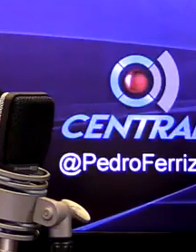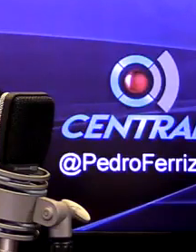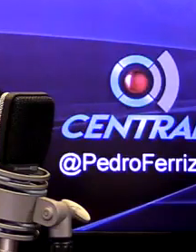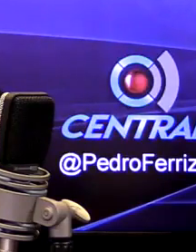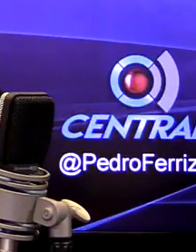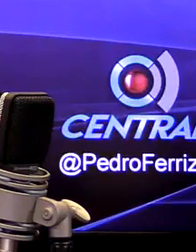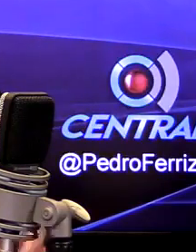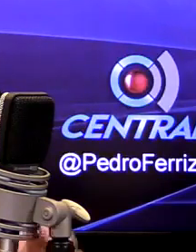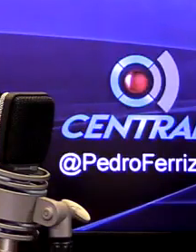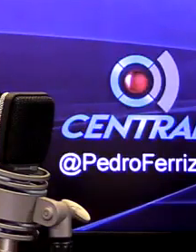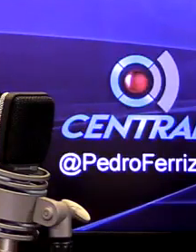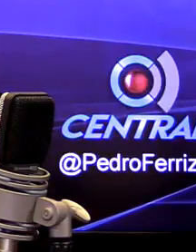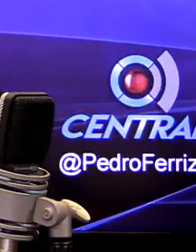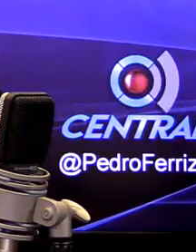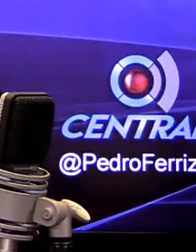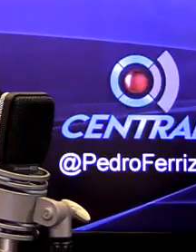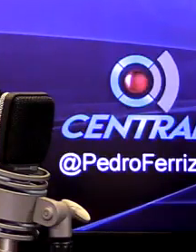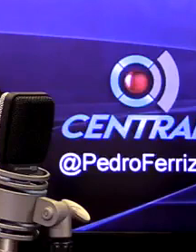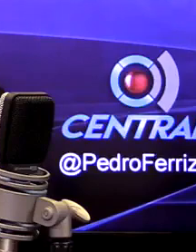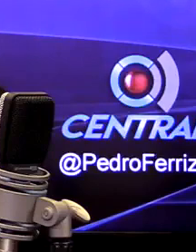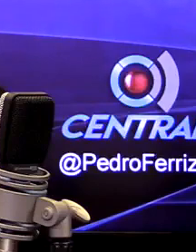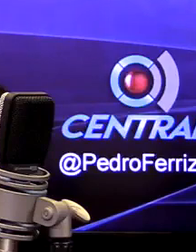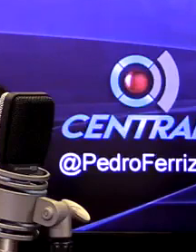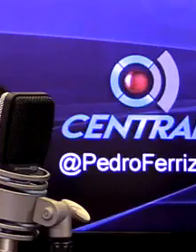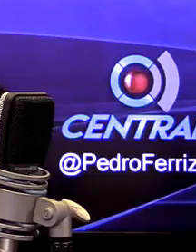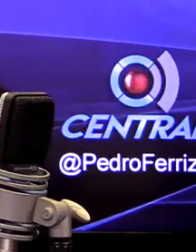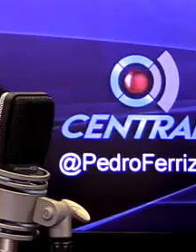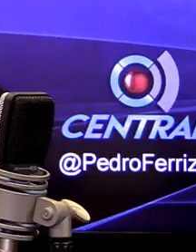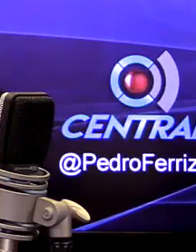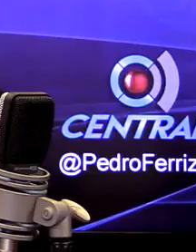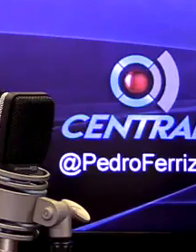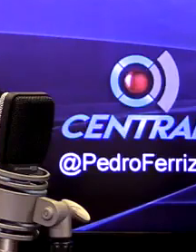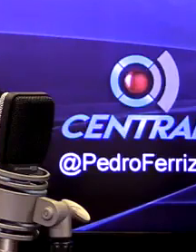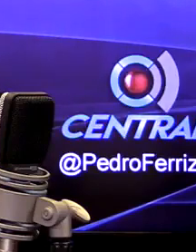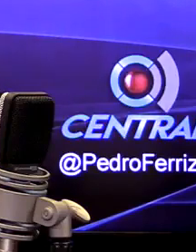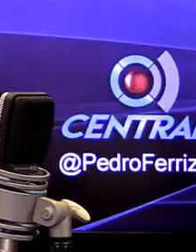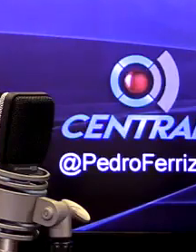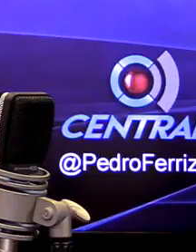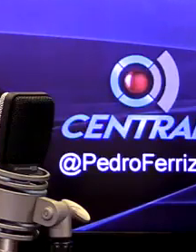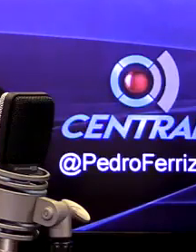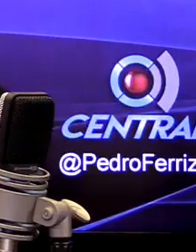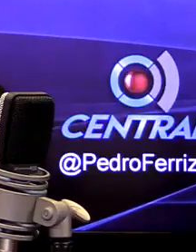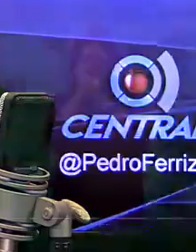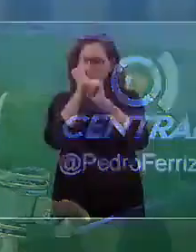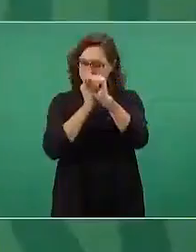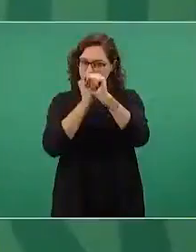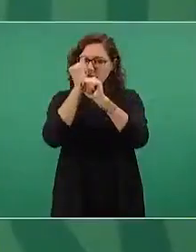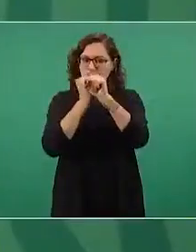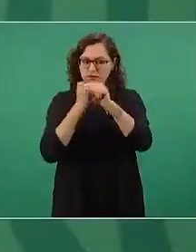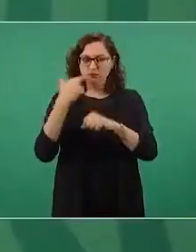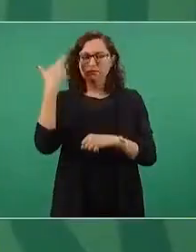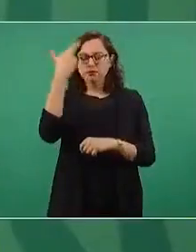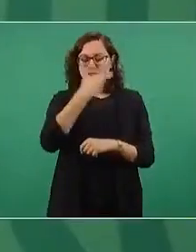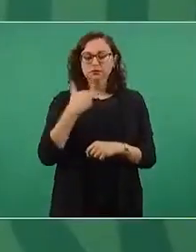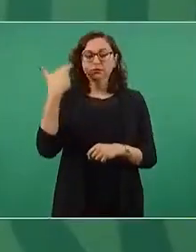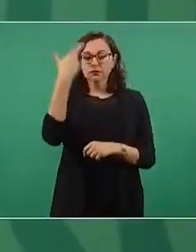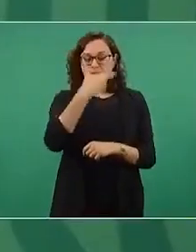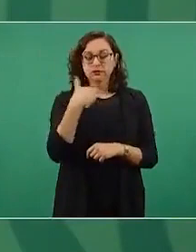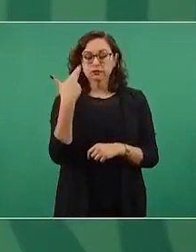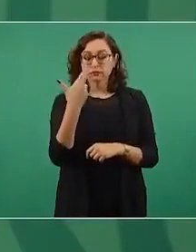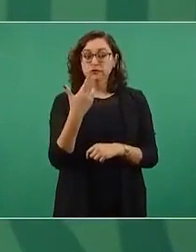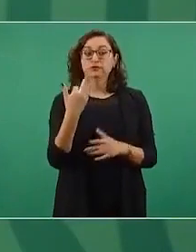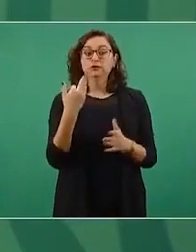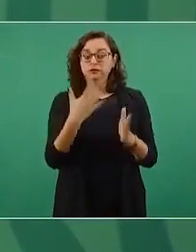acceso los involucrados y el Servicio de Administración Tributaria, el SAT. Hay el compromiso